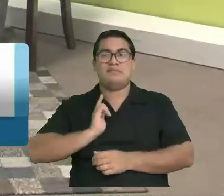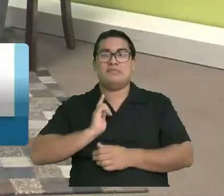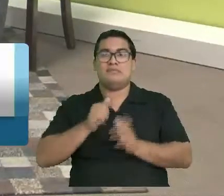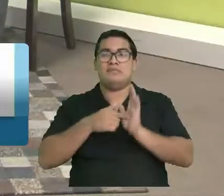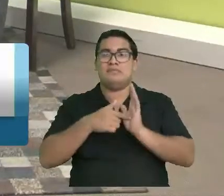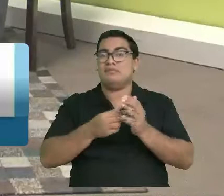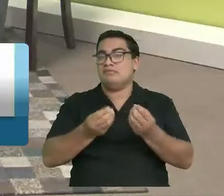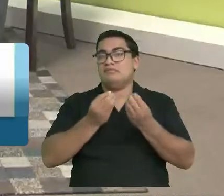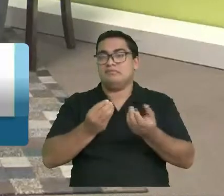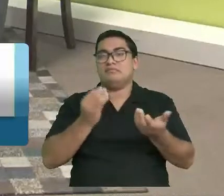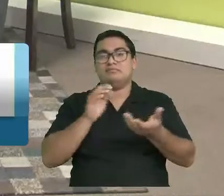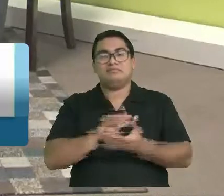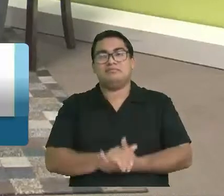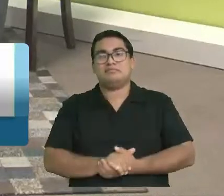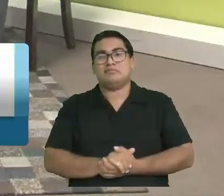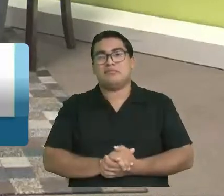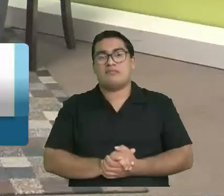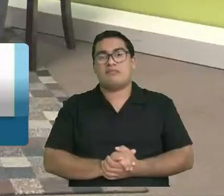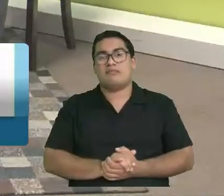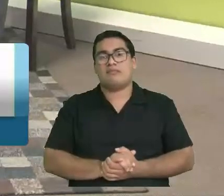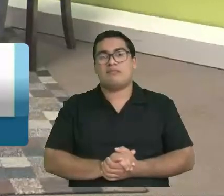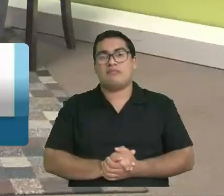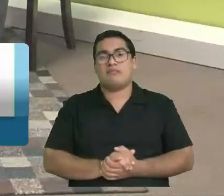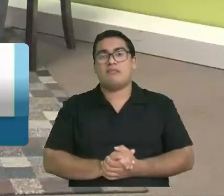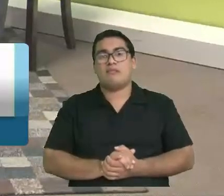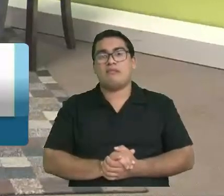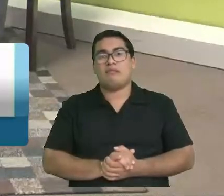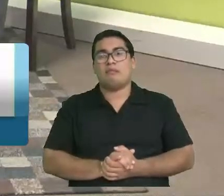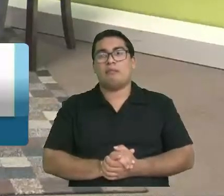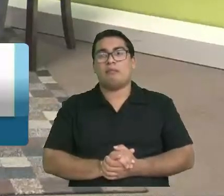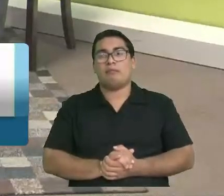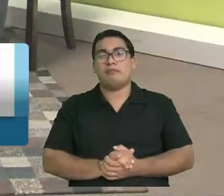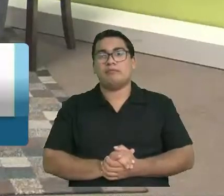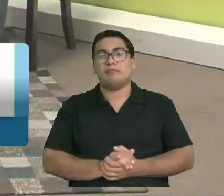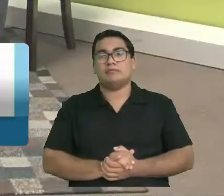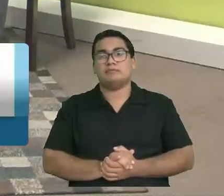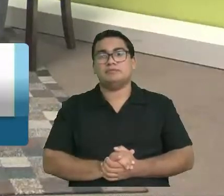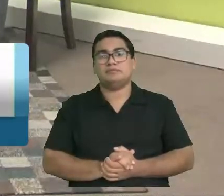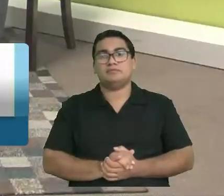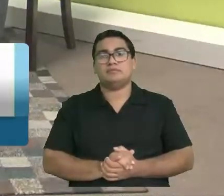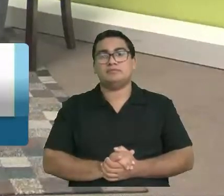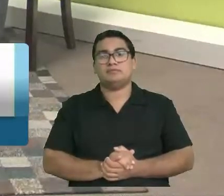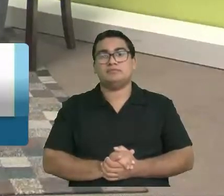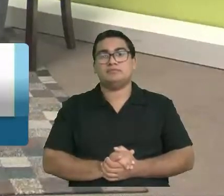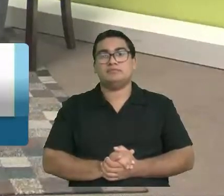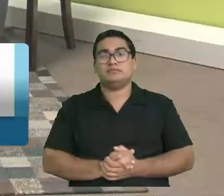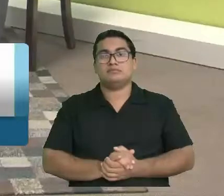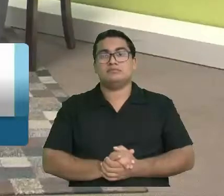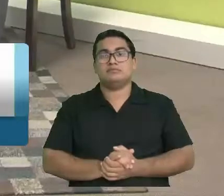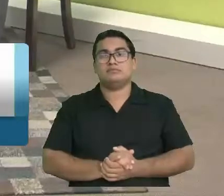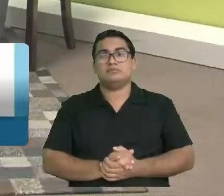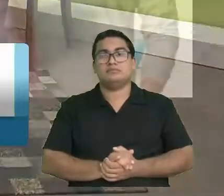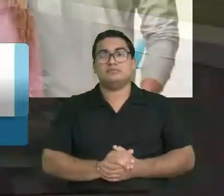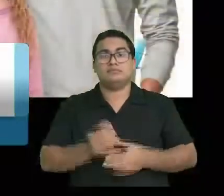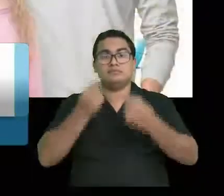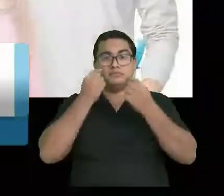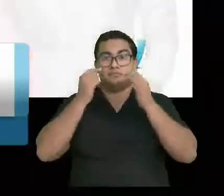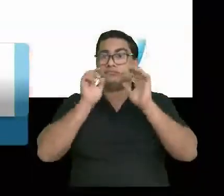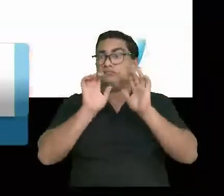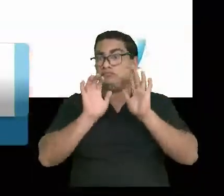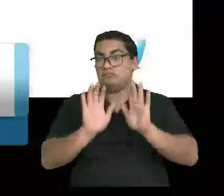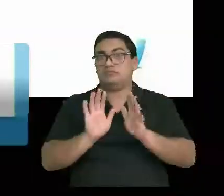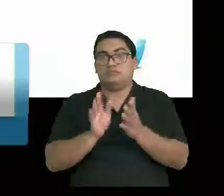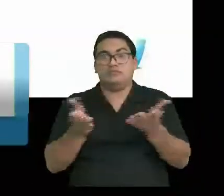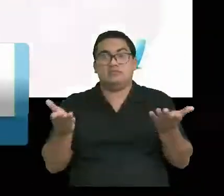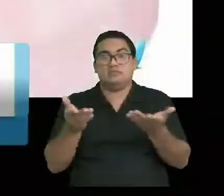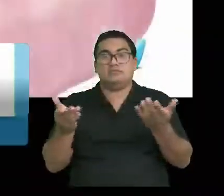muy frecuente ver este tipo de parafunción en este tipo de pacientes. ¿Hay alguna singularidad o particularidad de